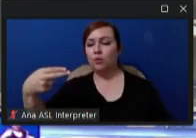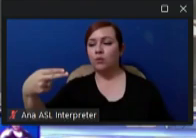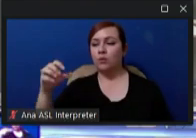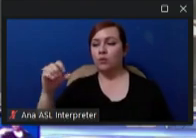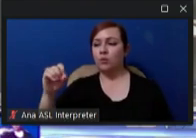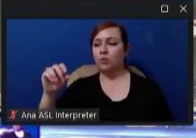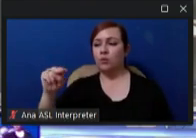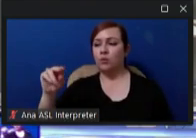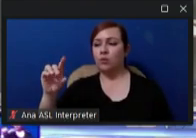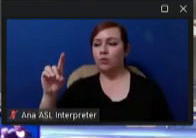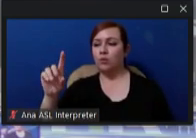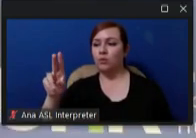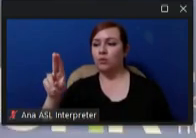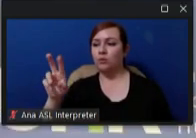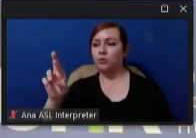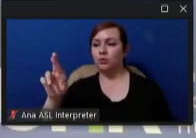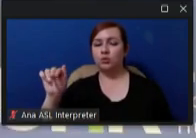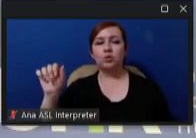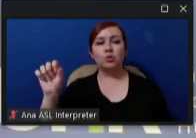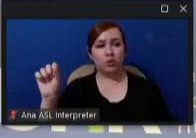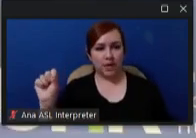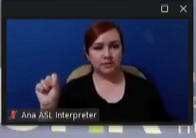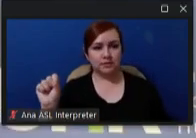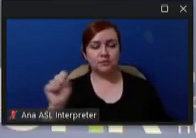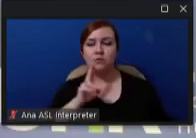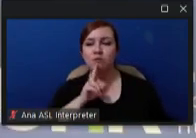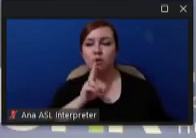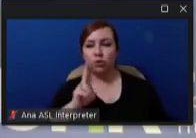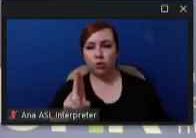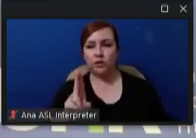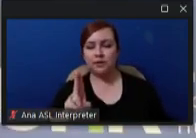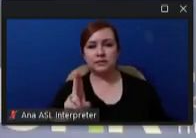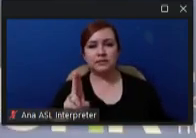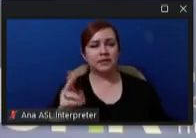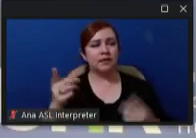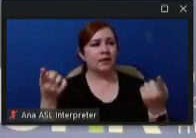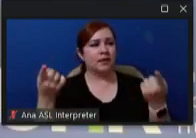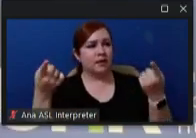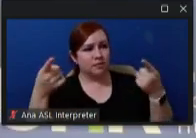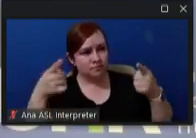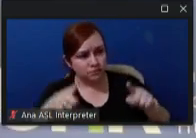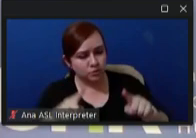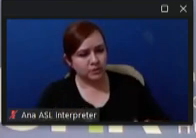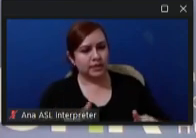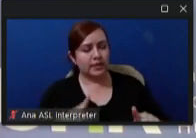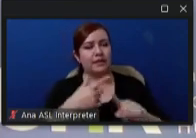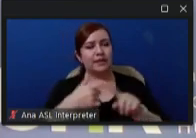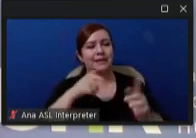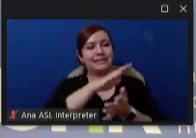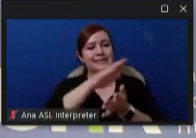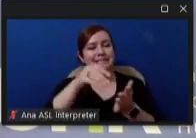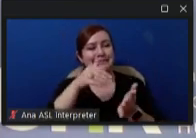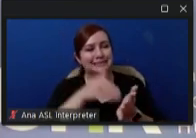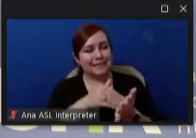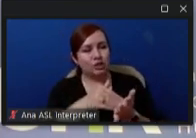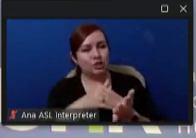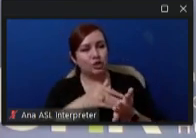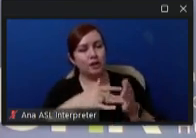Esta audiencia fue solicitada por el Centro Progreseño de Atención a la